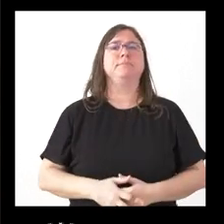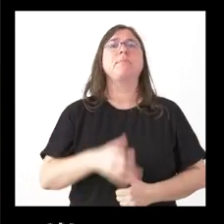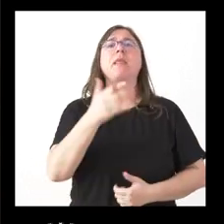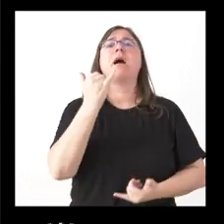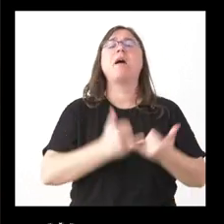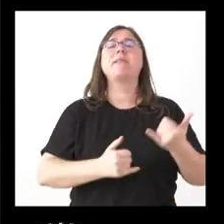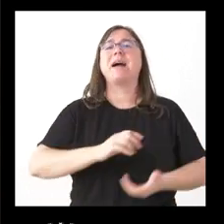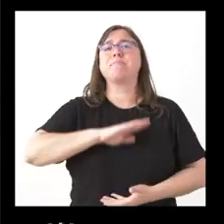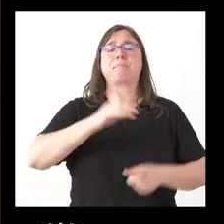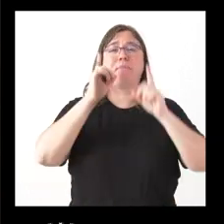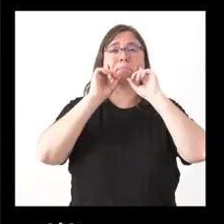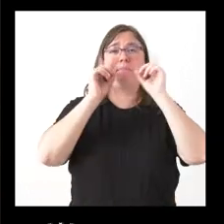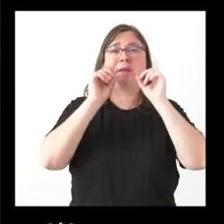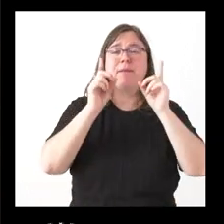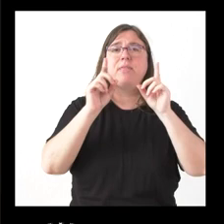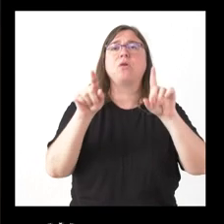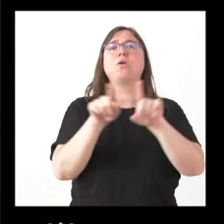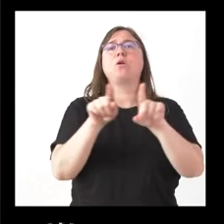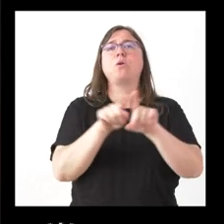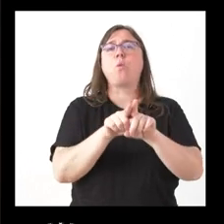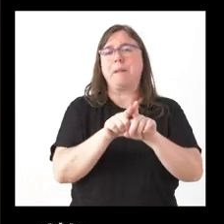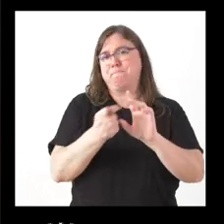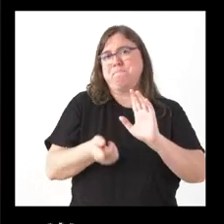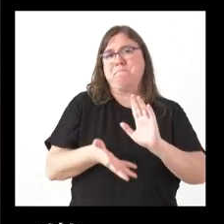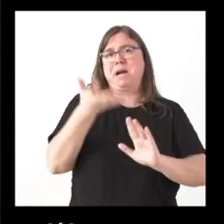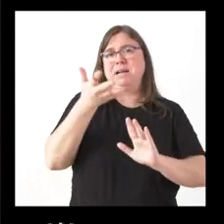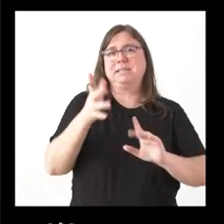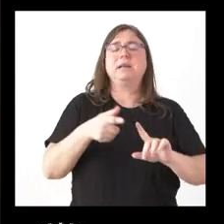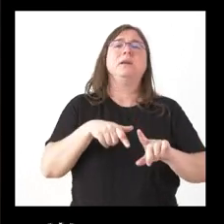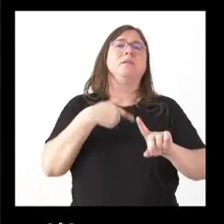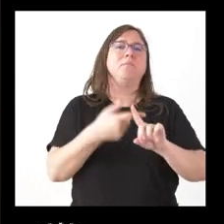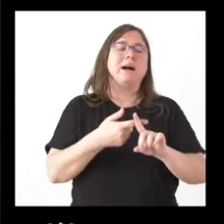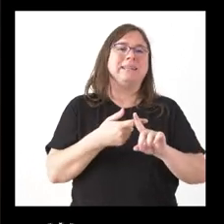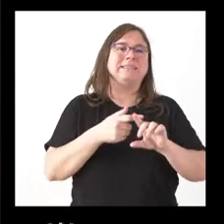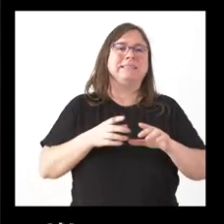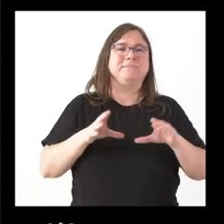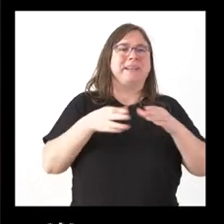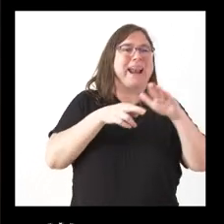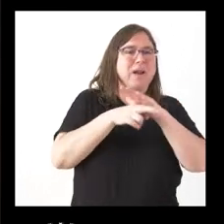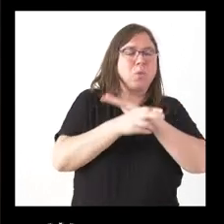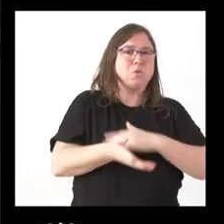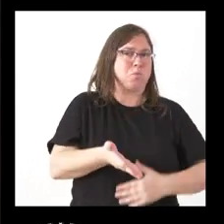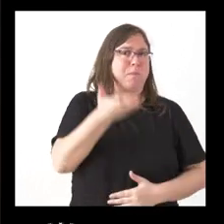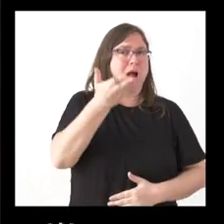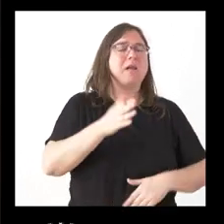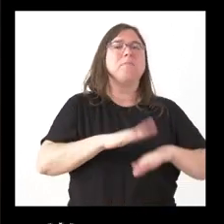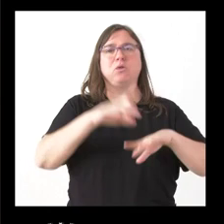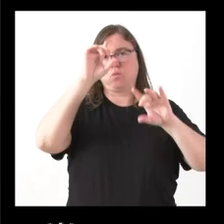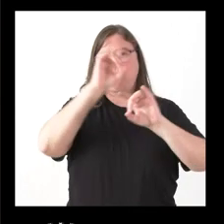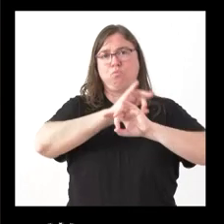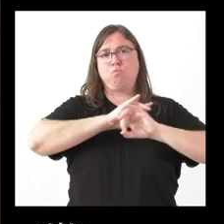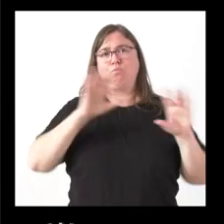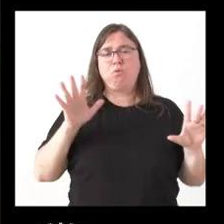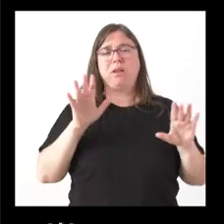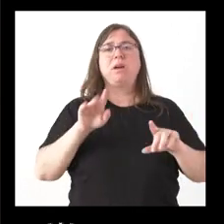capacidades de prevención de calentamiento silvícolas se incrementan las capacidades de la operativo se incrementan pero lo que está claro es que la